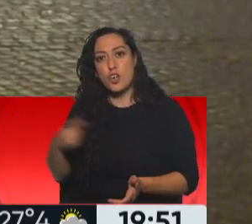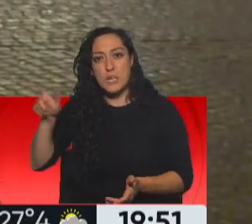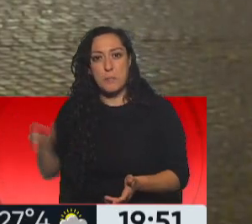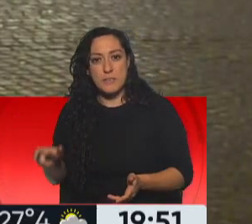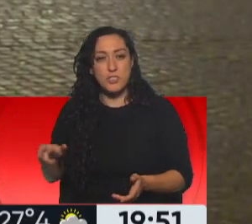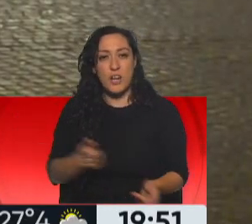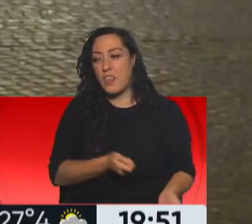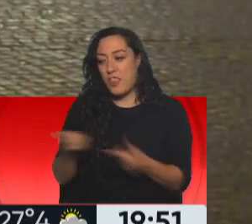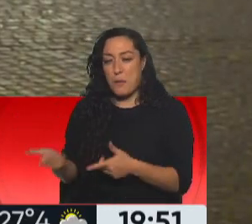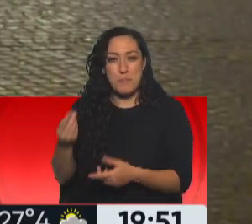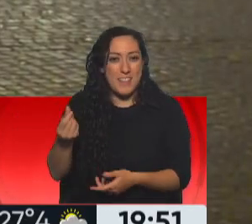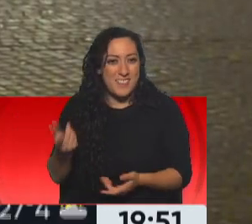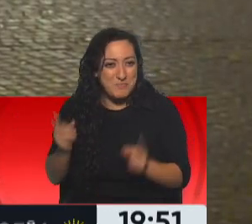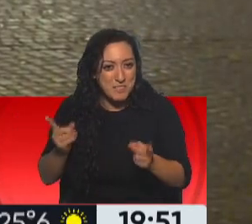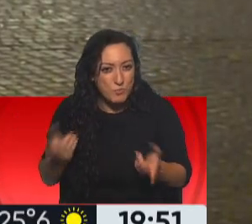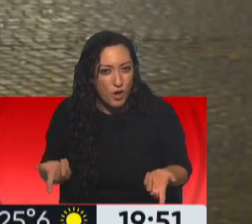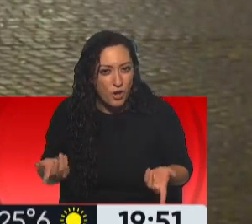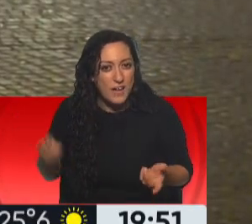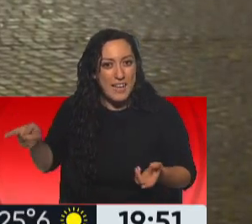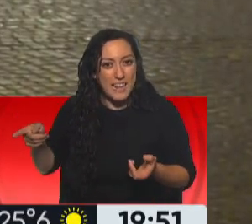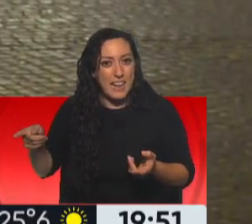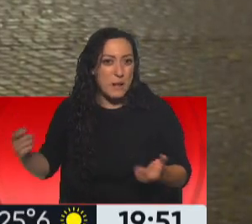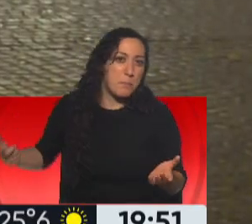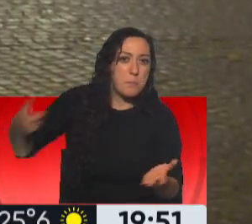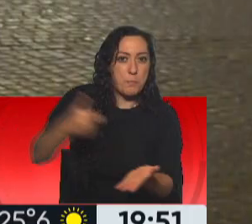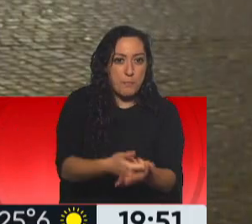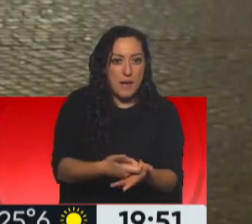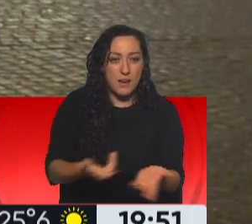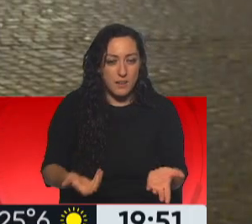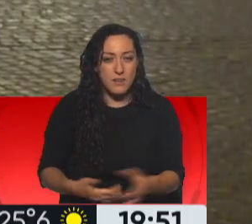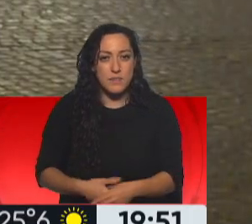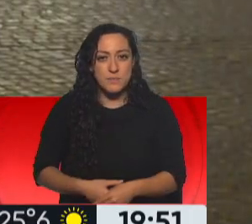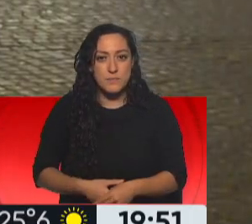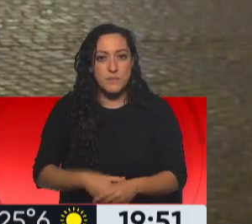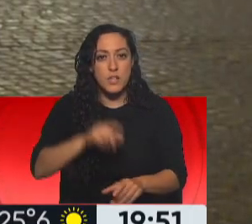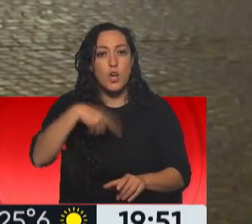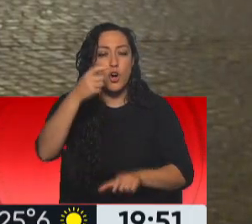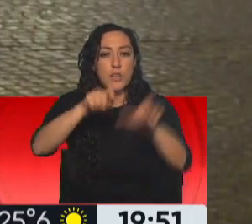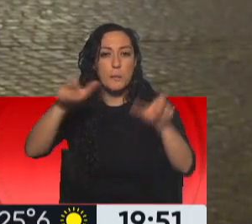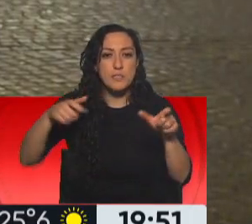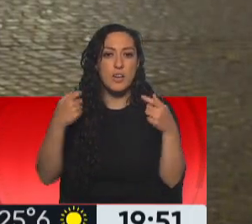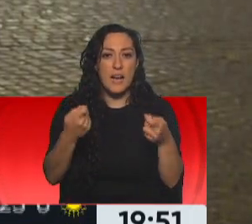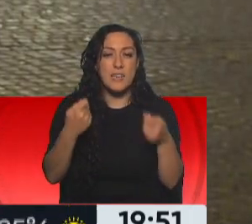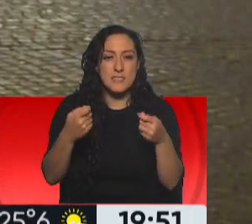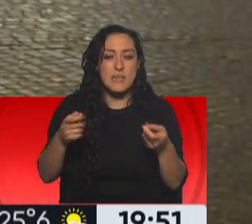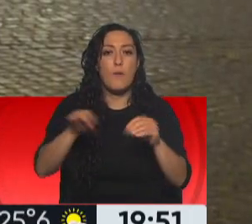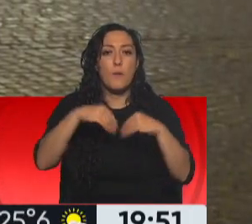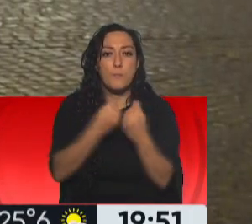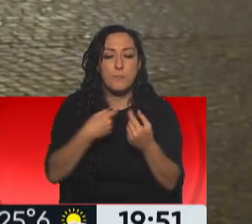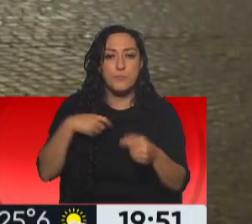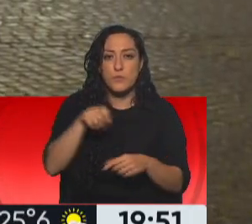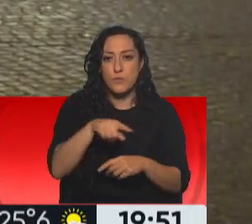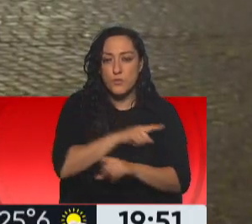dinero se lo dio él, para que interceda y pague, para que no entre en ningún tipo de gastos el Vaticano, que su